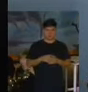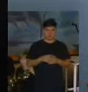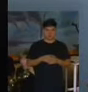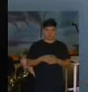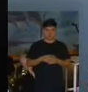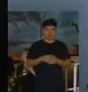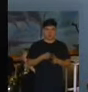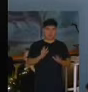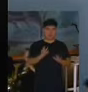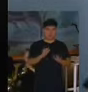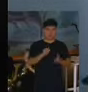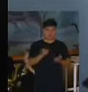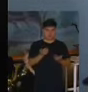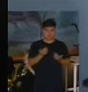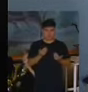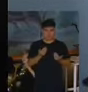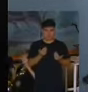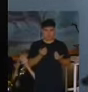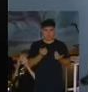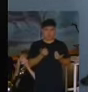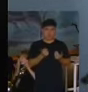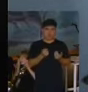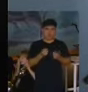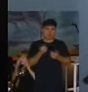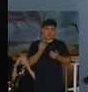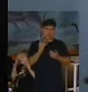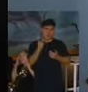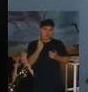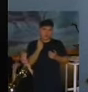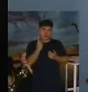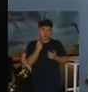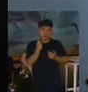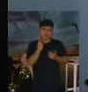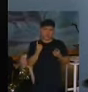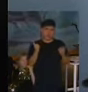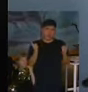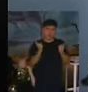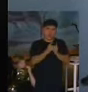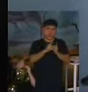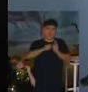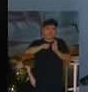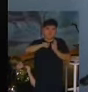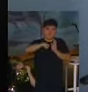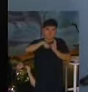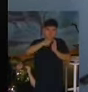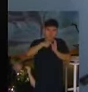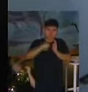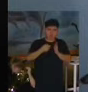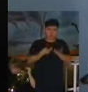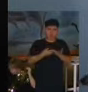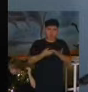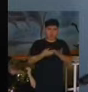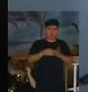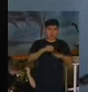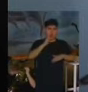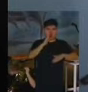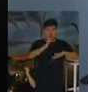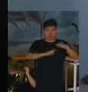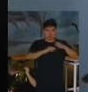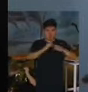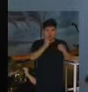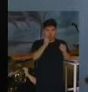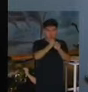Ahora, si me permiten, tomemos 4 minutos y vemos un corto video de algunas de las tareas que se han realizado